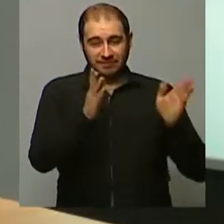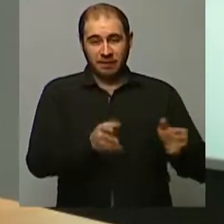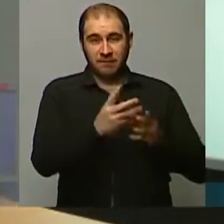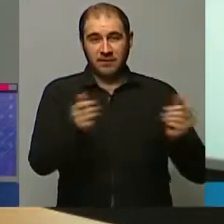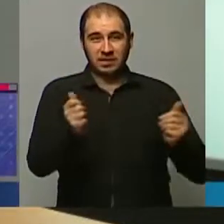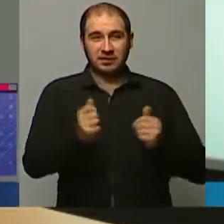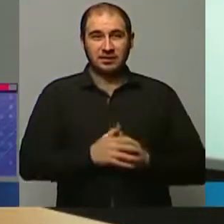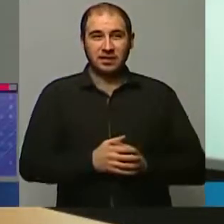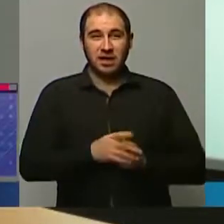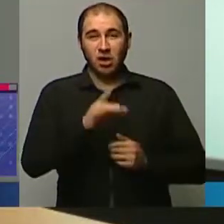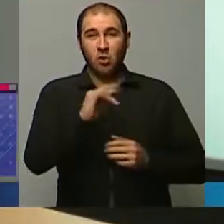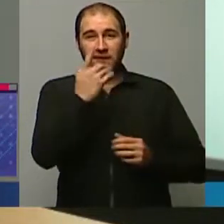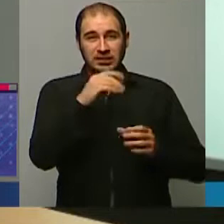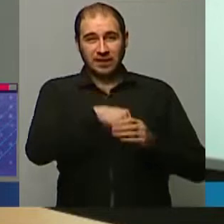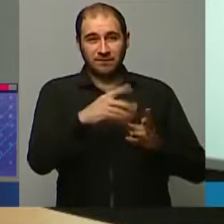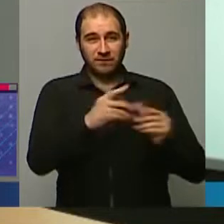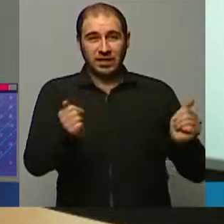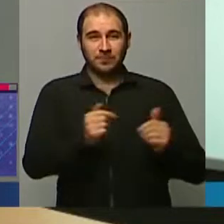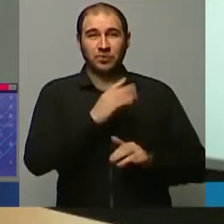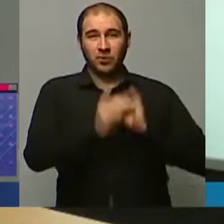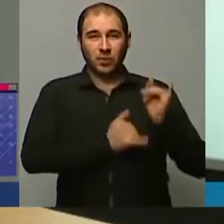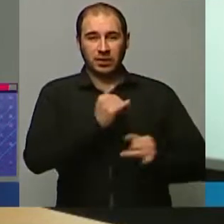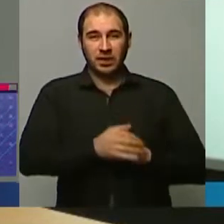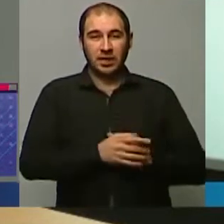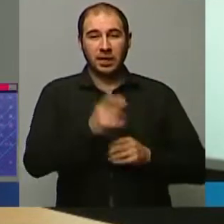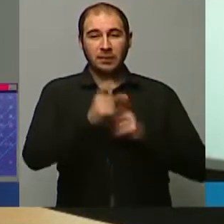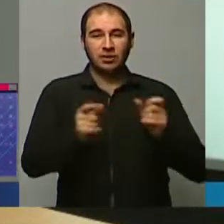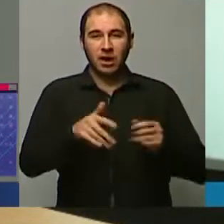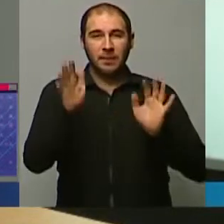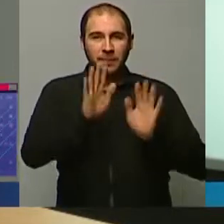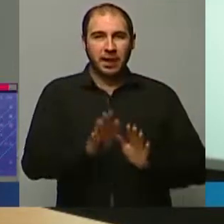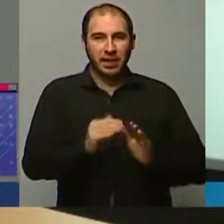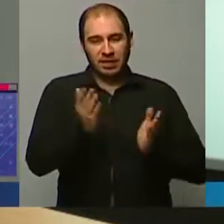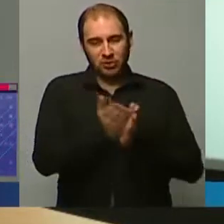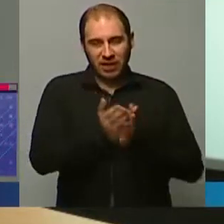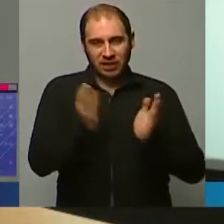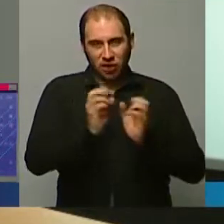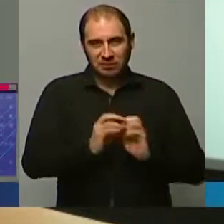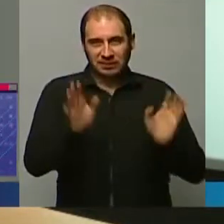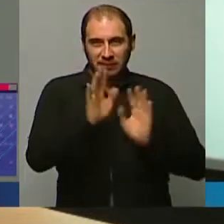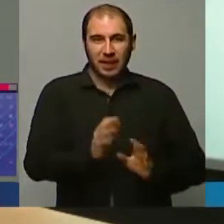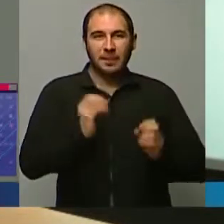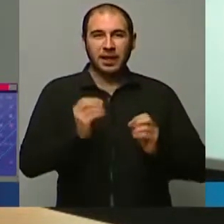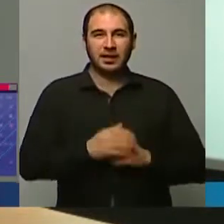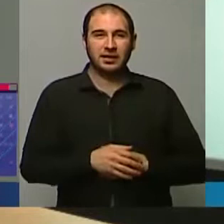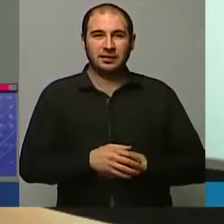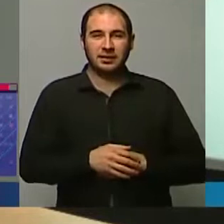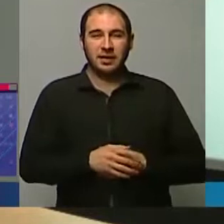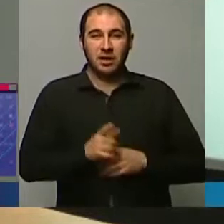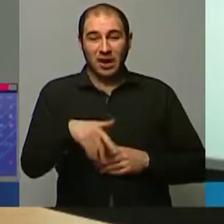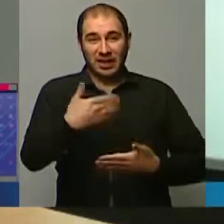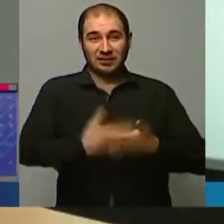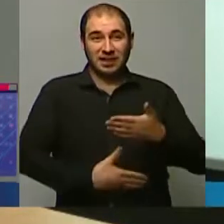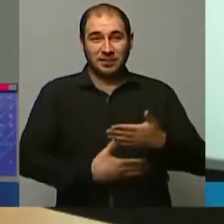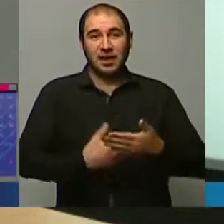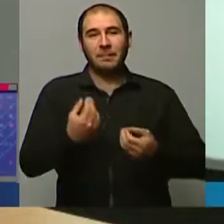en la universidad y hay que decir que, bueno, los chicos empiezan a prepararse, los estudiantes empiezan a prepararse en los exámenes